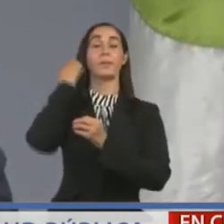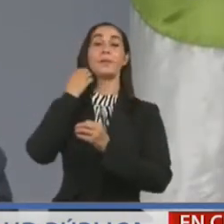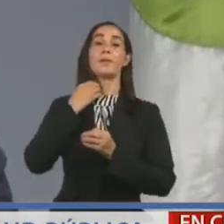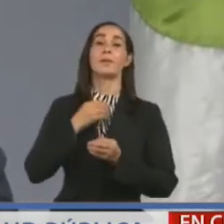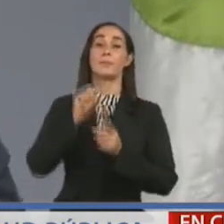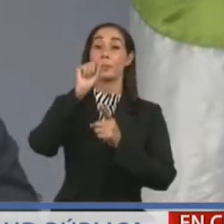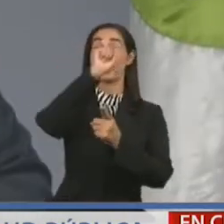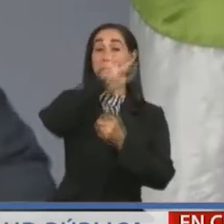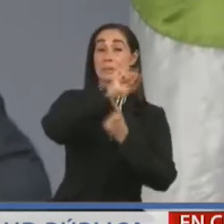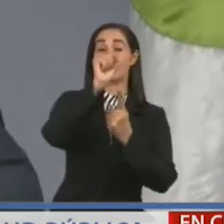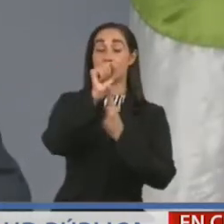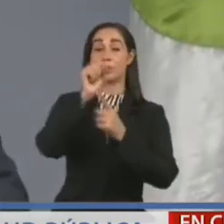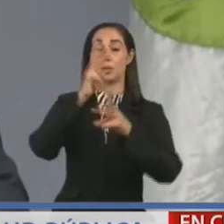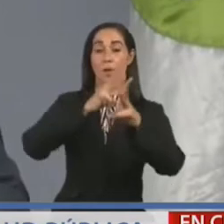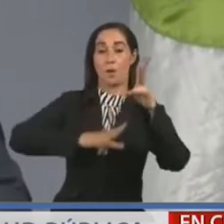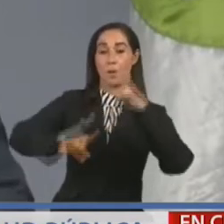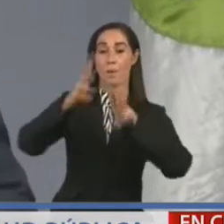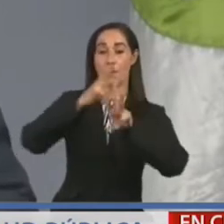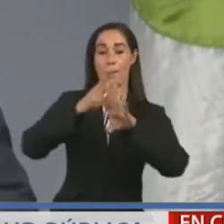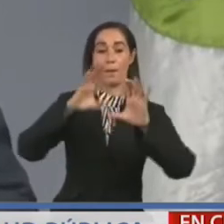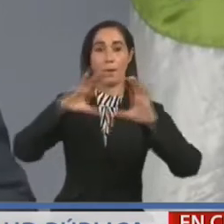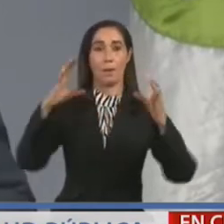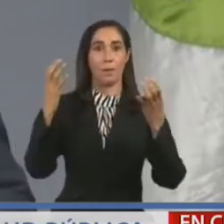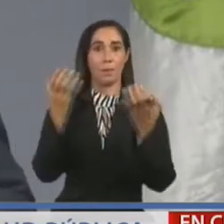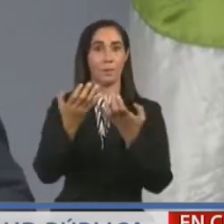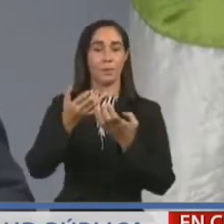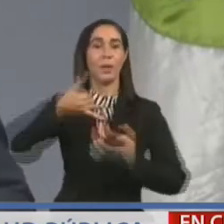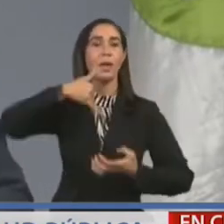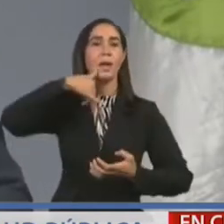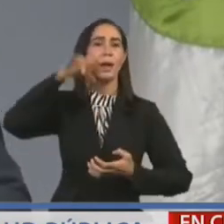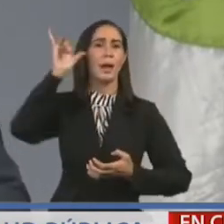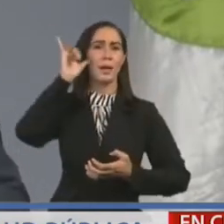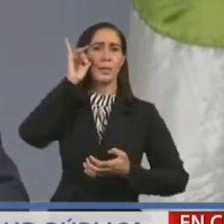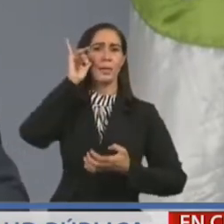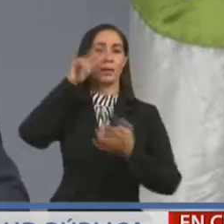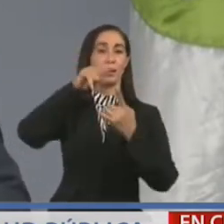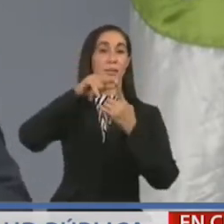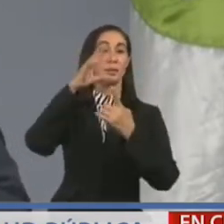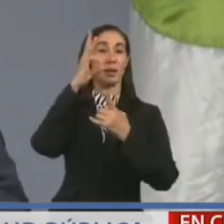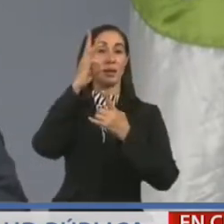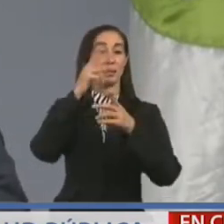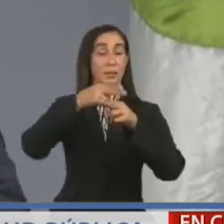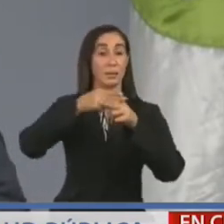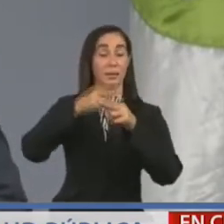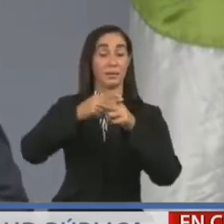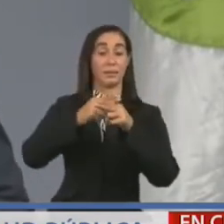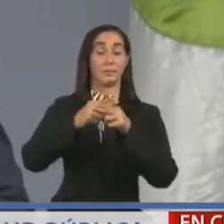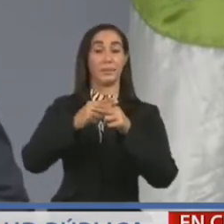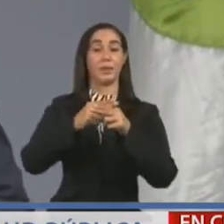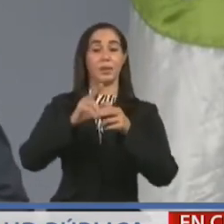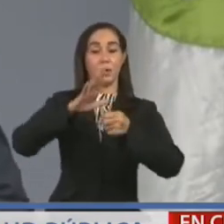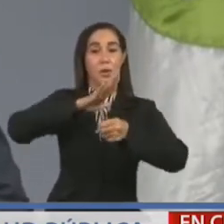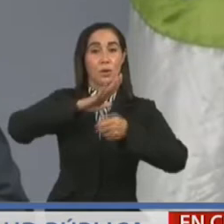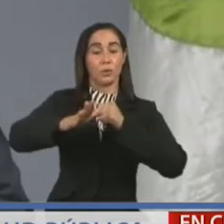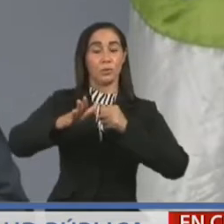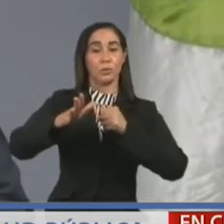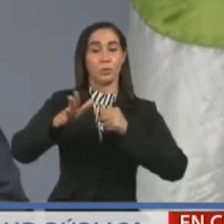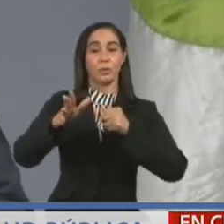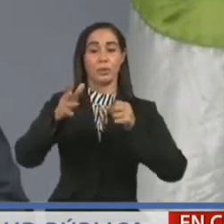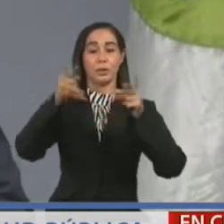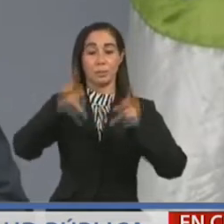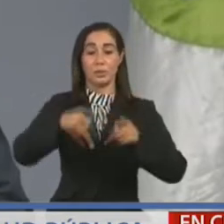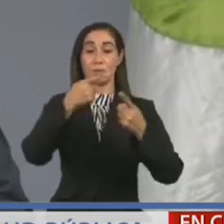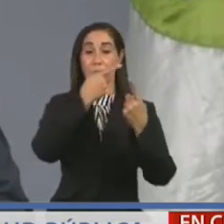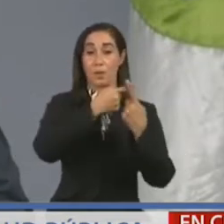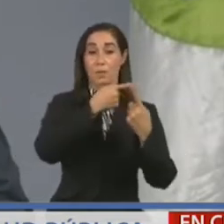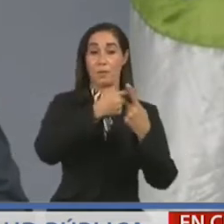La situación global al día de ayer a las 6 de la tarde era de un total de casos